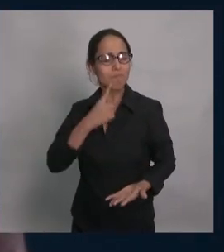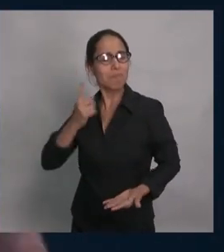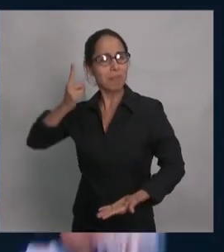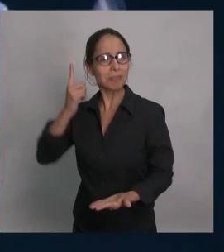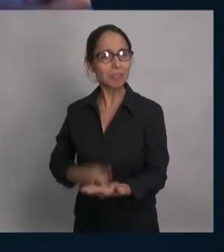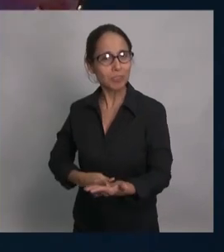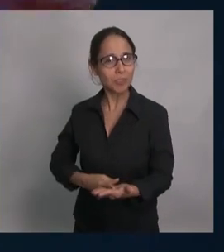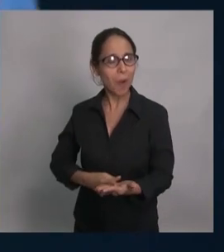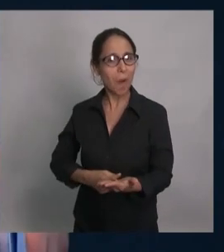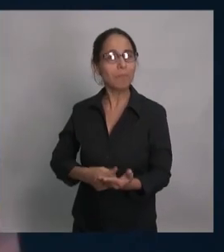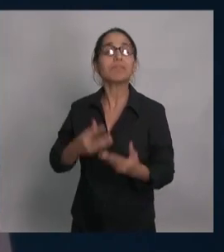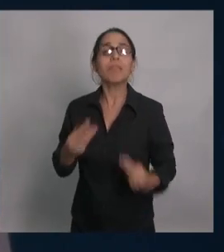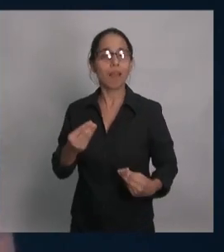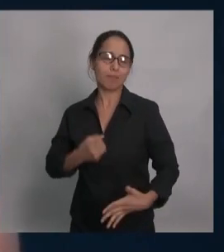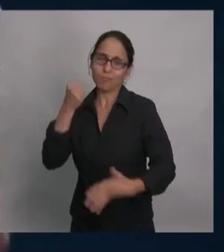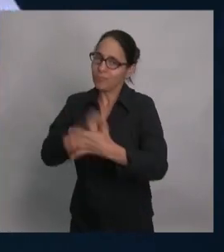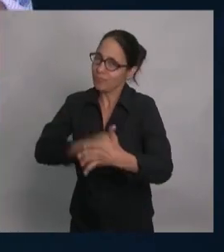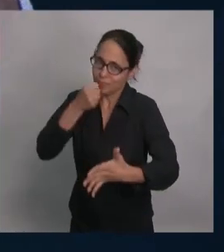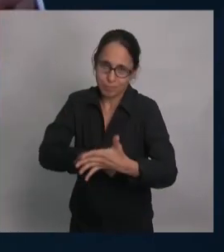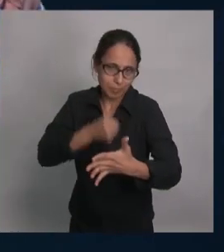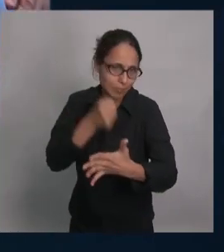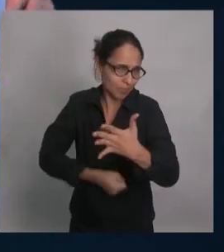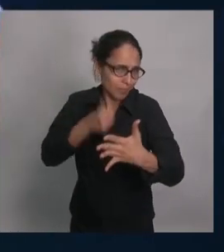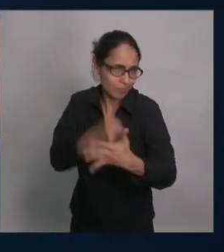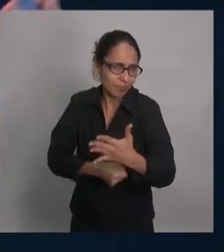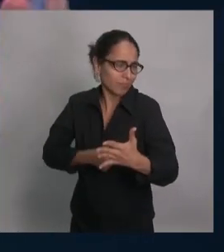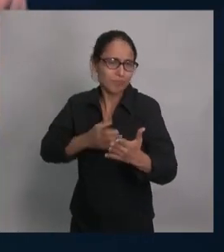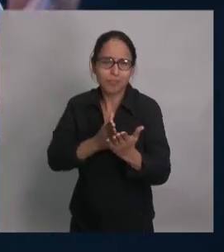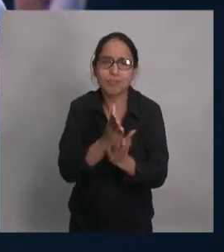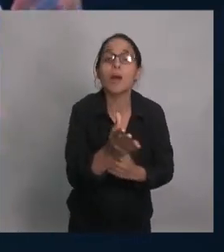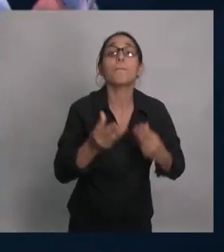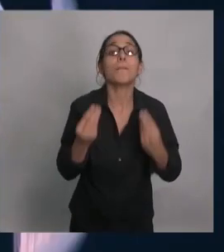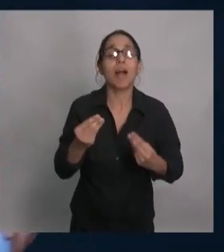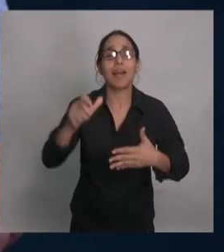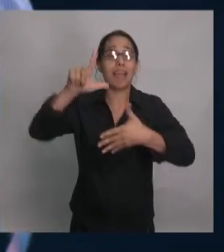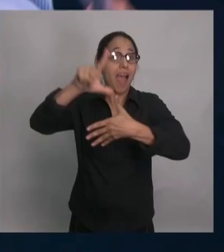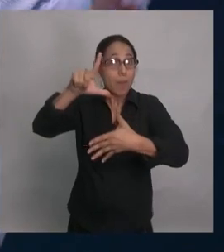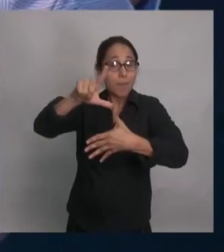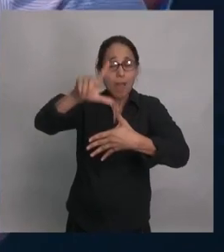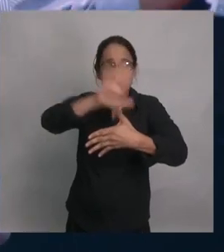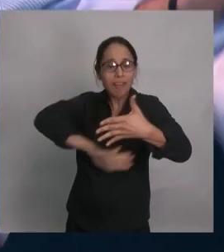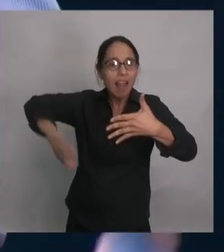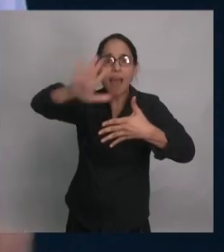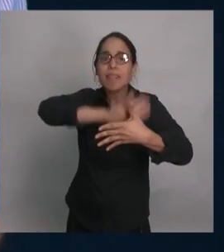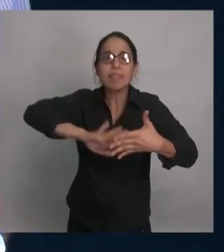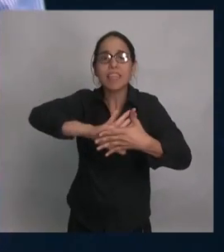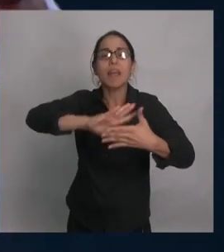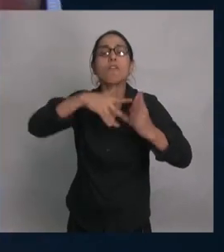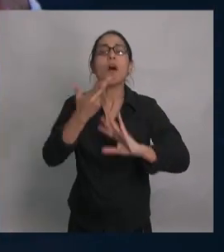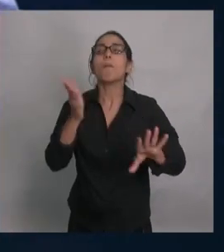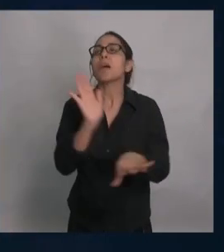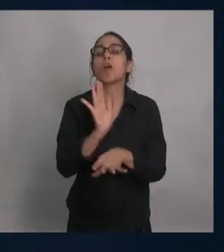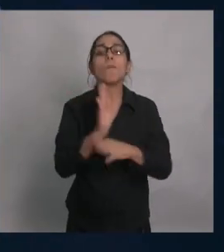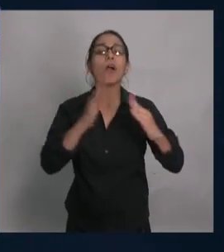de seguir luchando para que América Latina no sea el patio trasero,